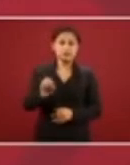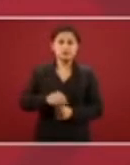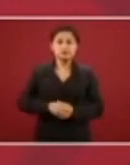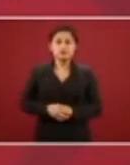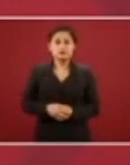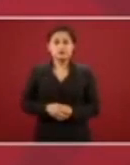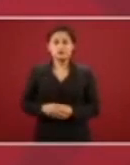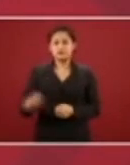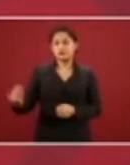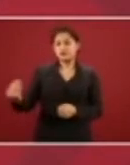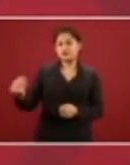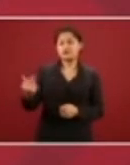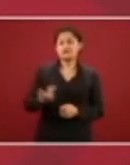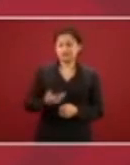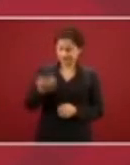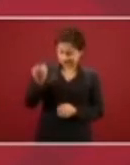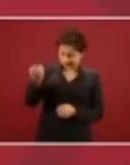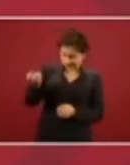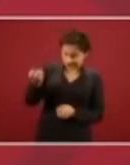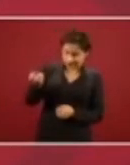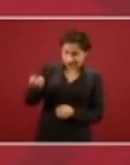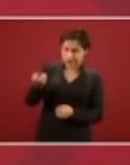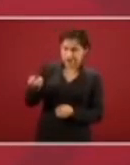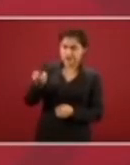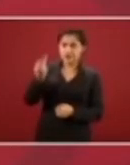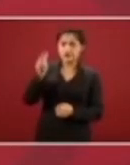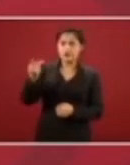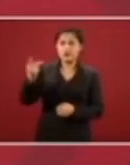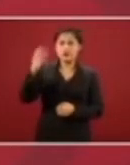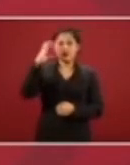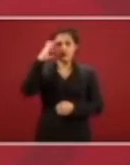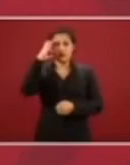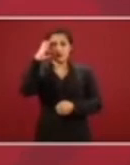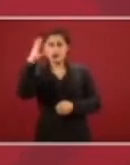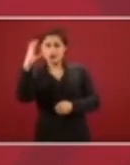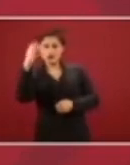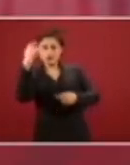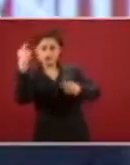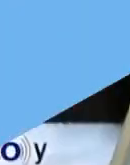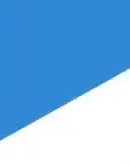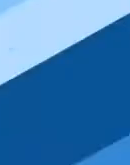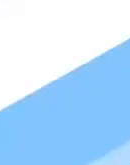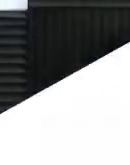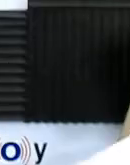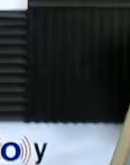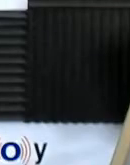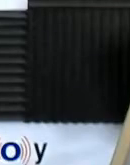Por eso, pero todos los crímenes los estamos enfrentando.